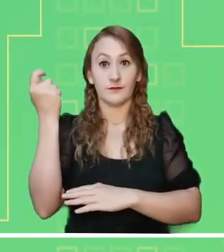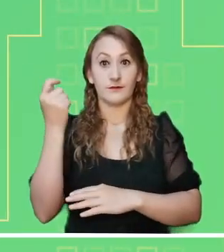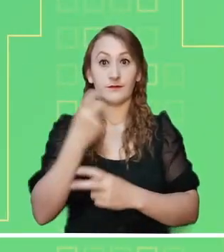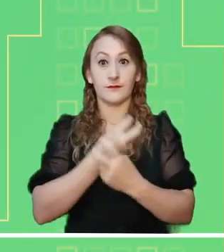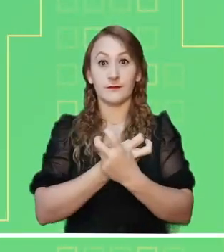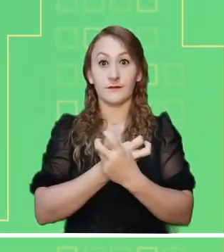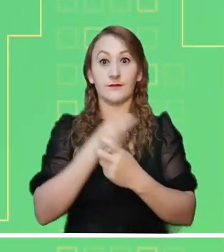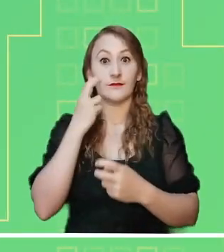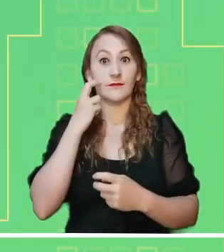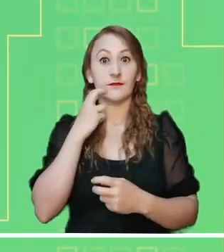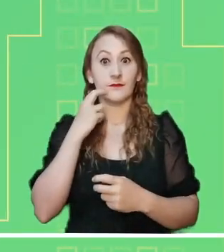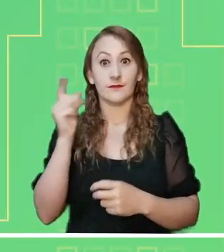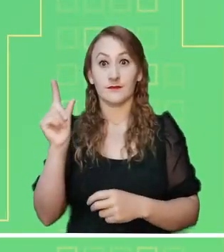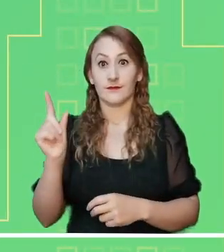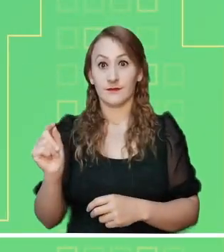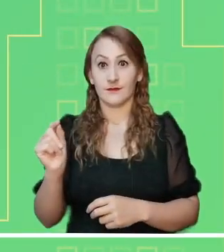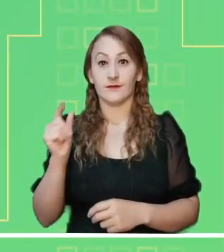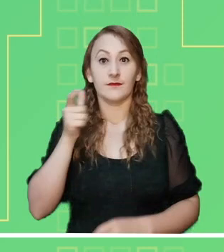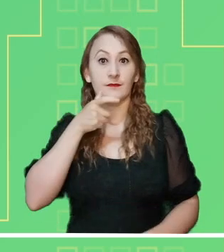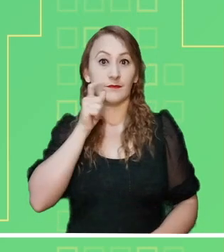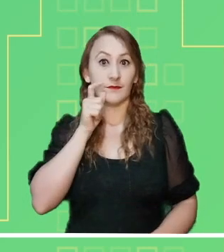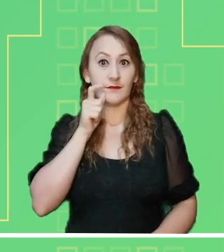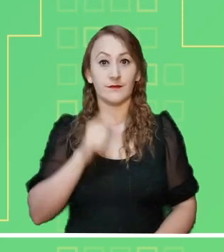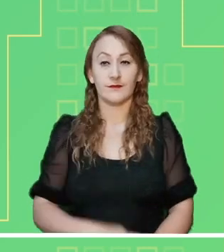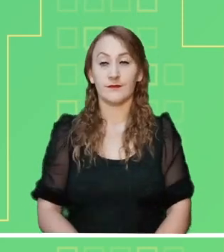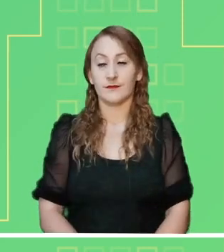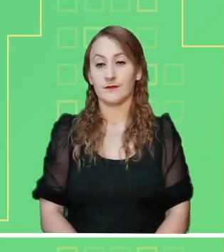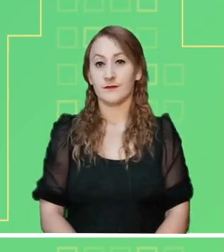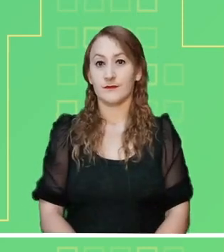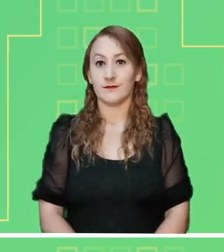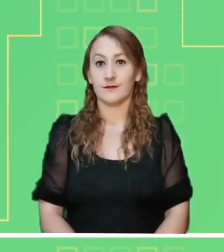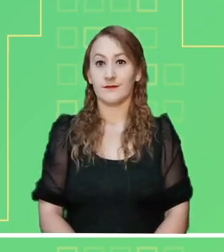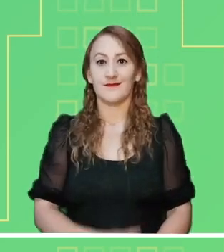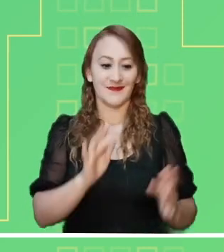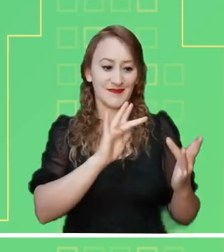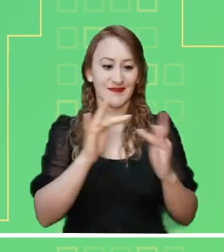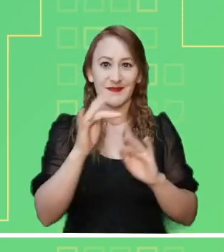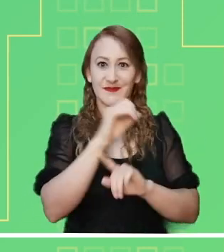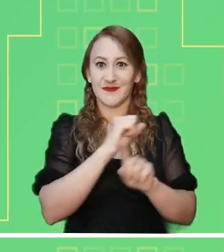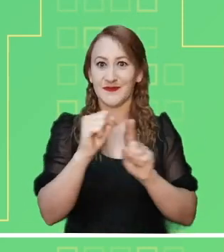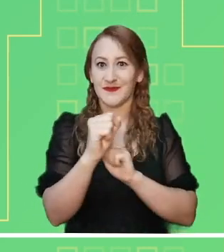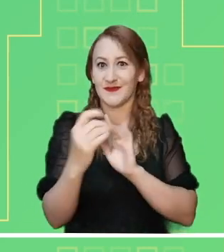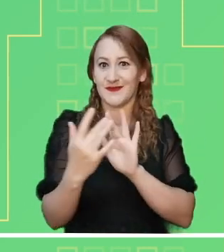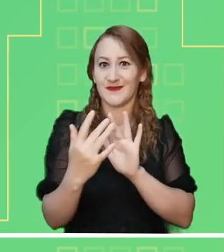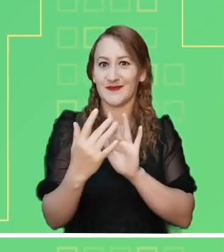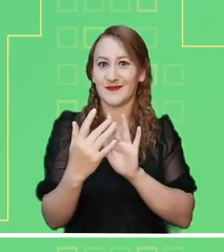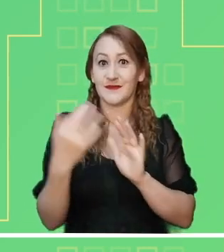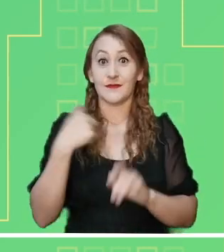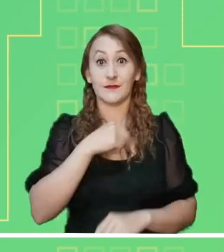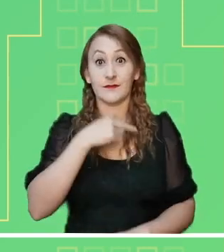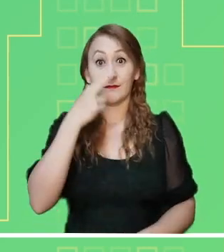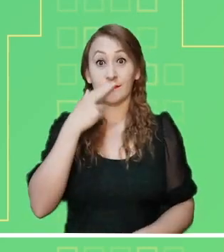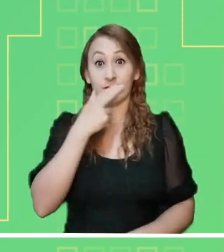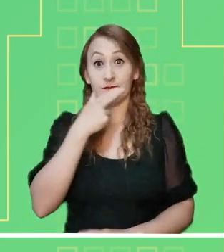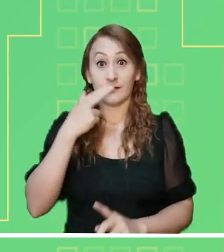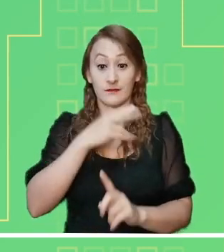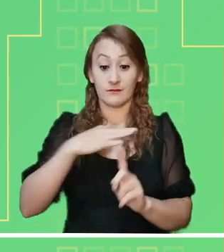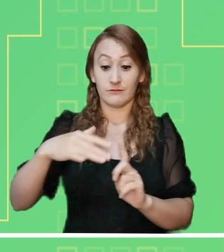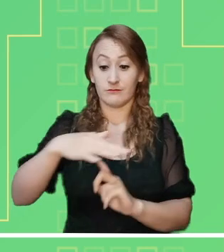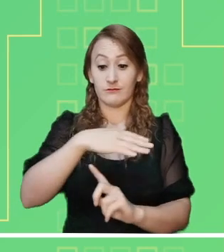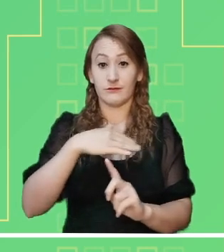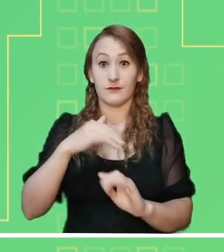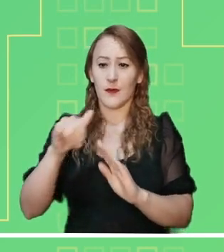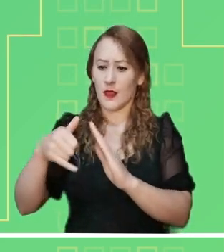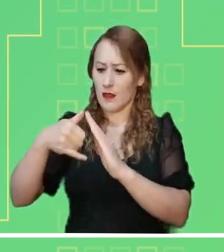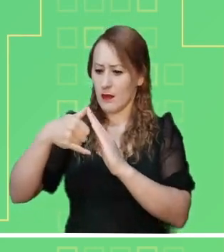Alerta roja por probabilidad de deslizamientos de tierra en Tolima, Los Santanderes, Risaralda, Nariño, Meta, Huila, Casanare, Cesar,